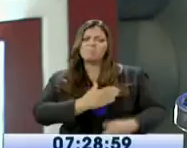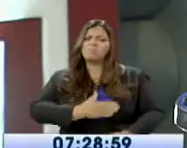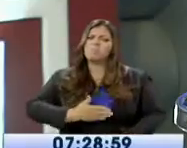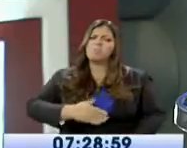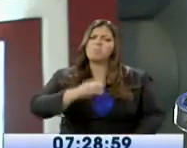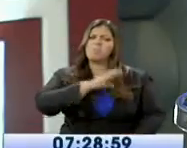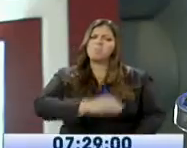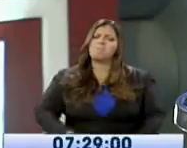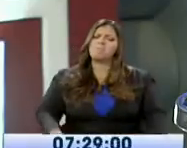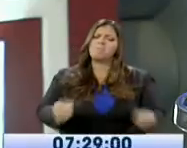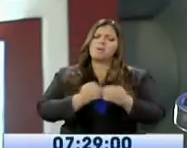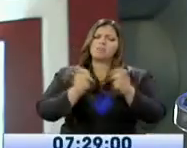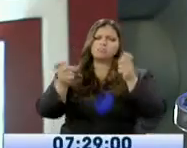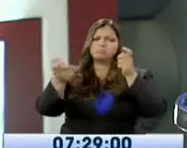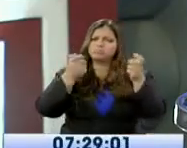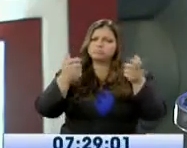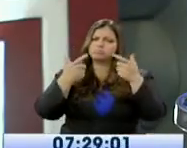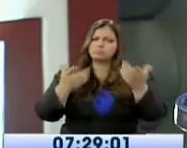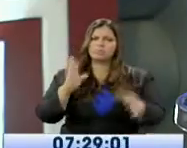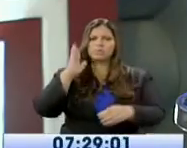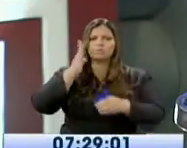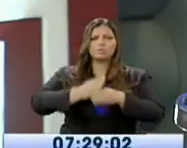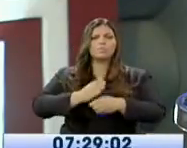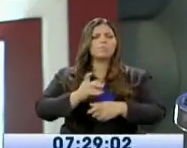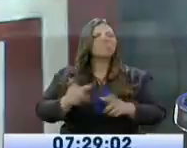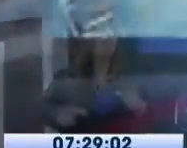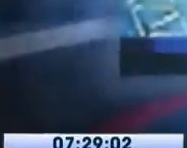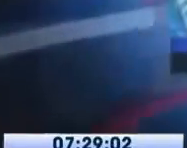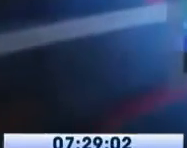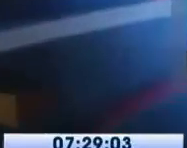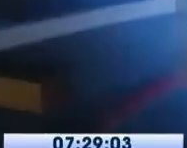la seguridad. Veamos.